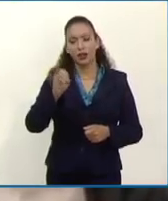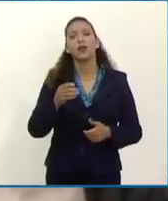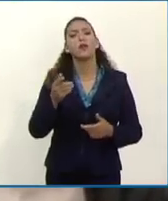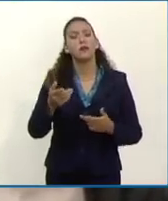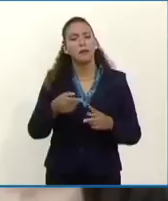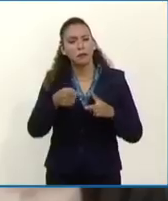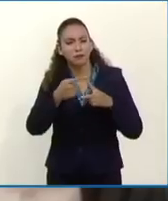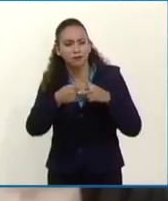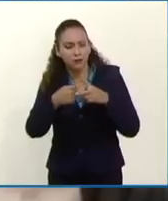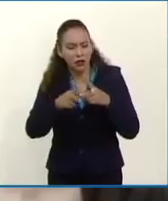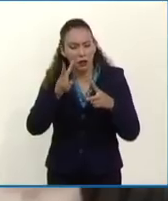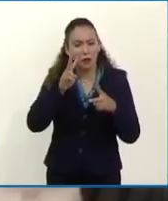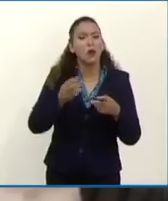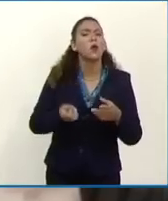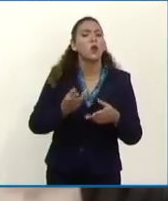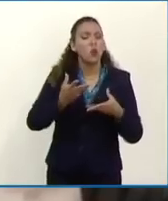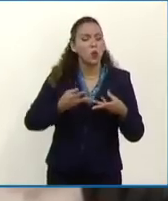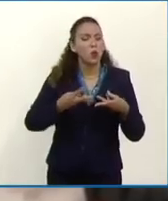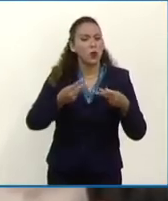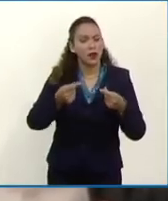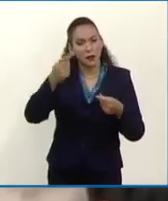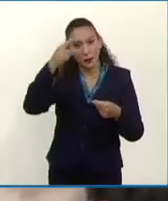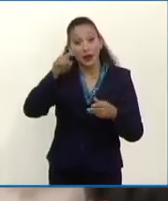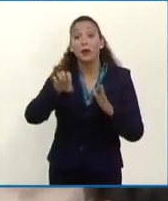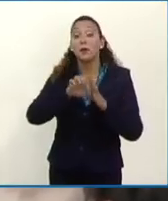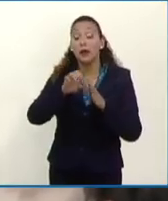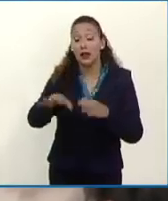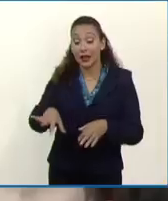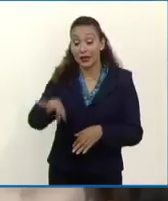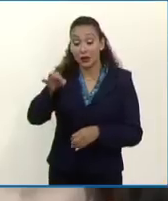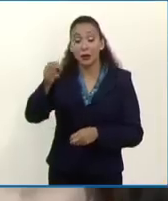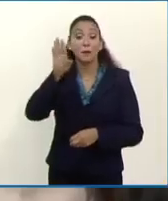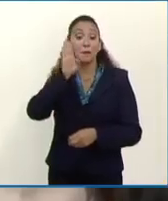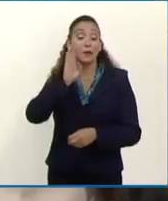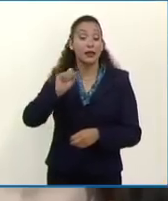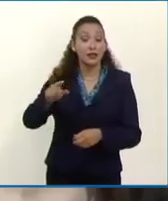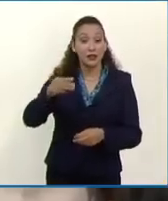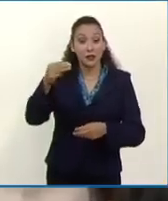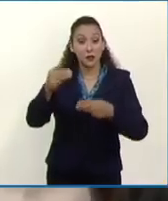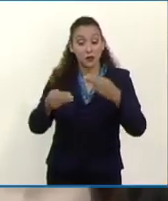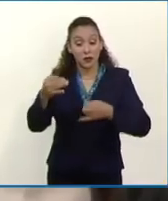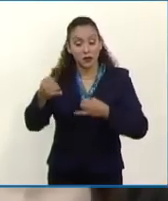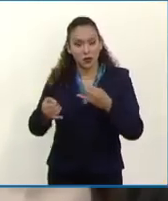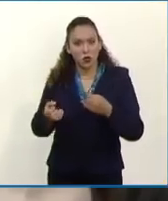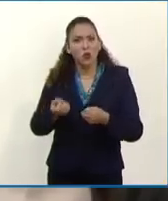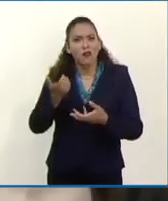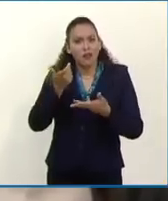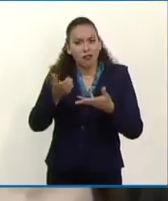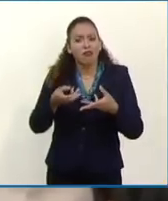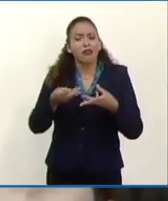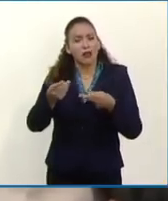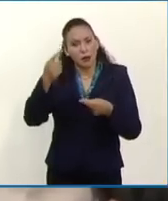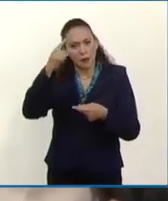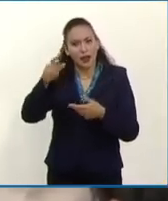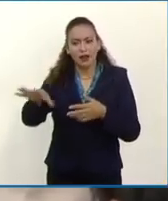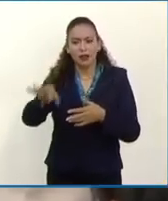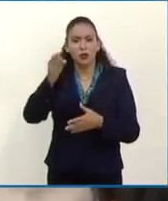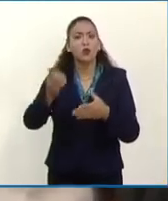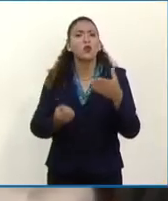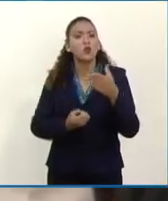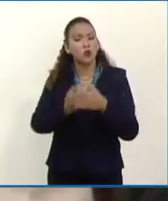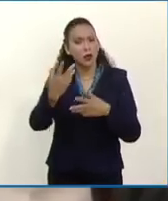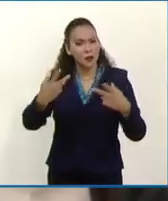que se podría gastar en la elección de ministros, magistrados y jueces en caso de aprobarse la reforma, como lo planteó el titular